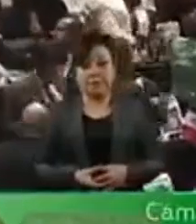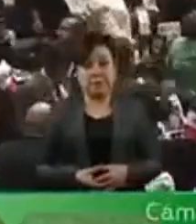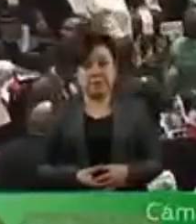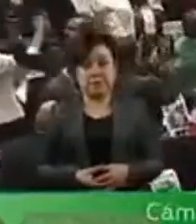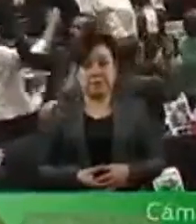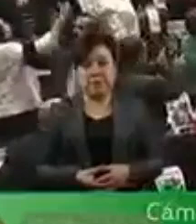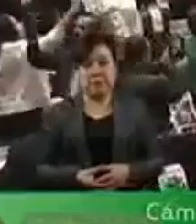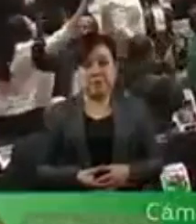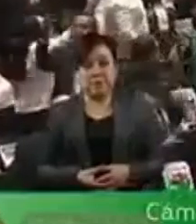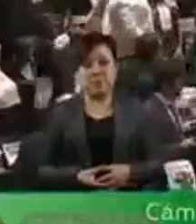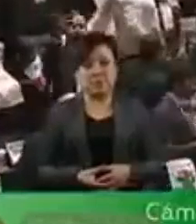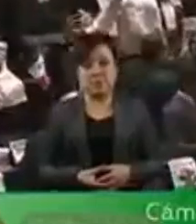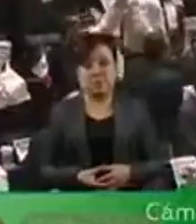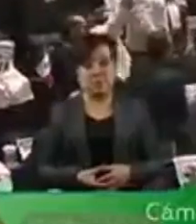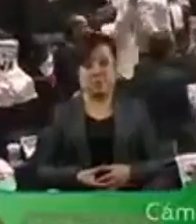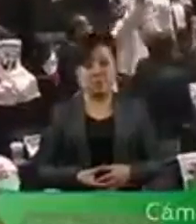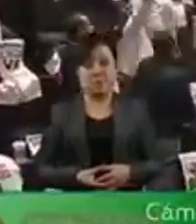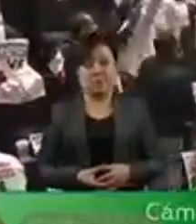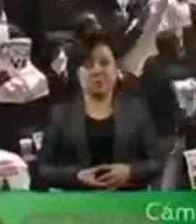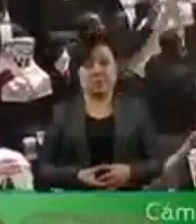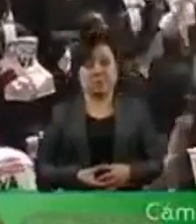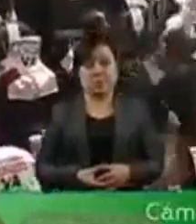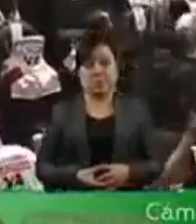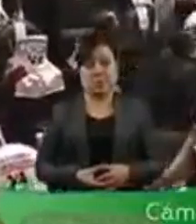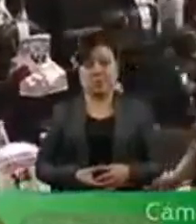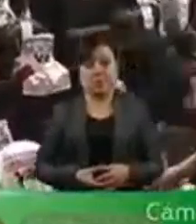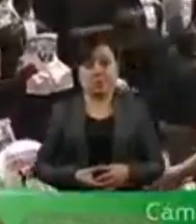mal nuestros compañeros de la hora nacional, que le echan